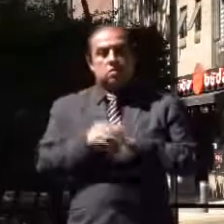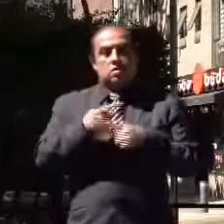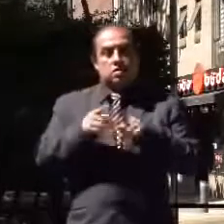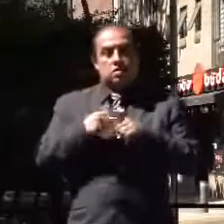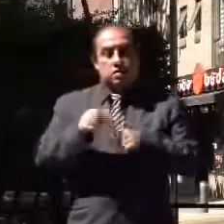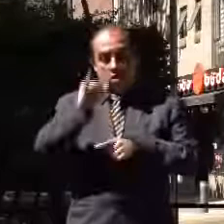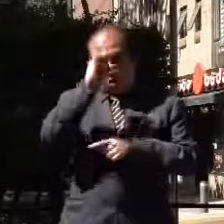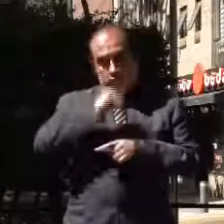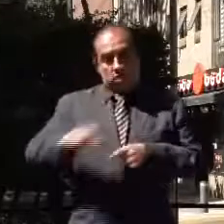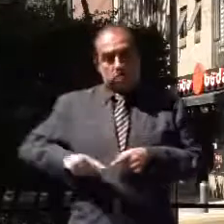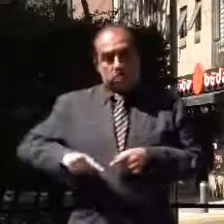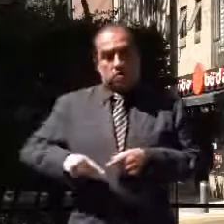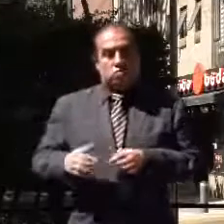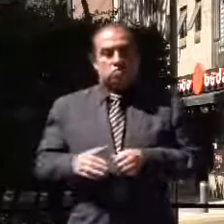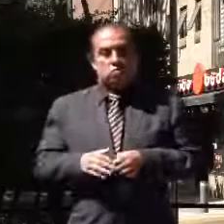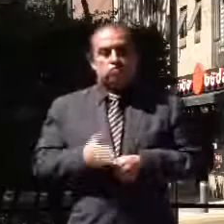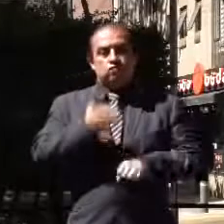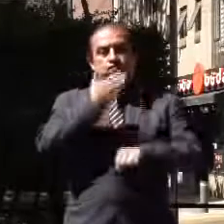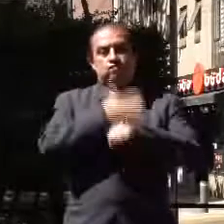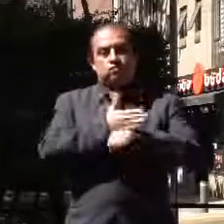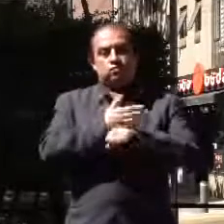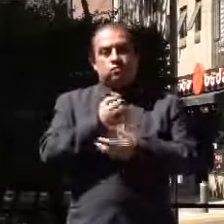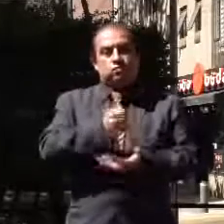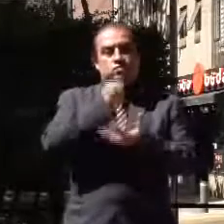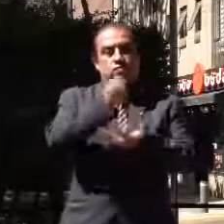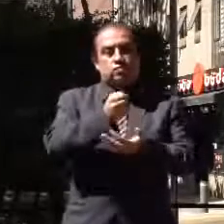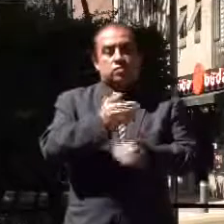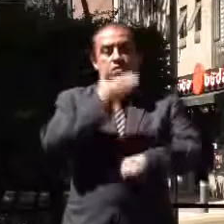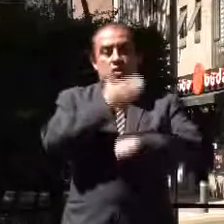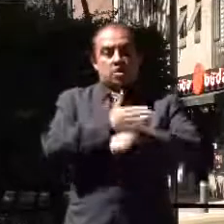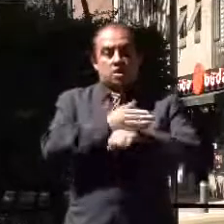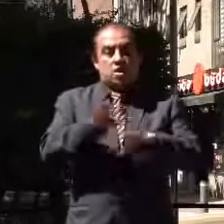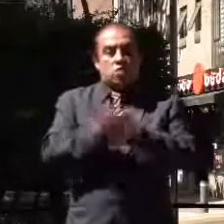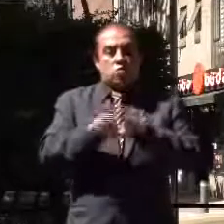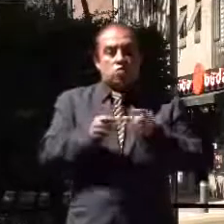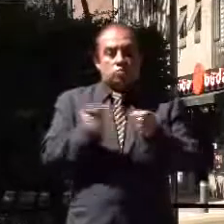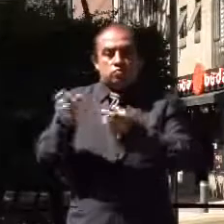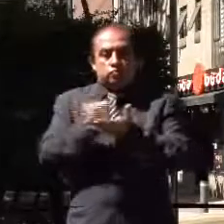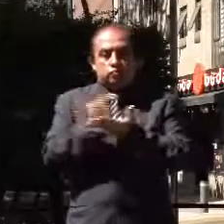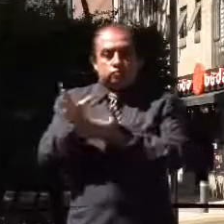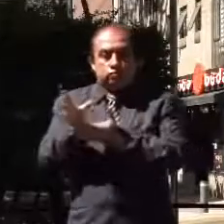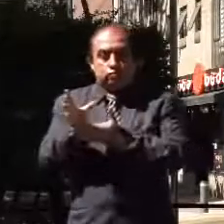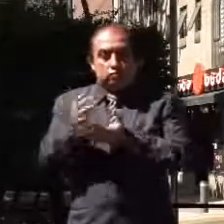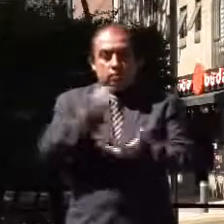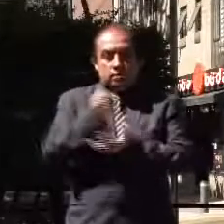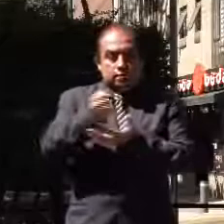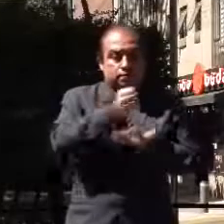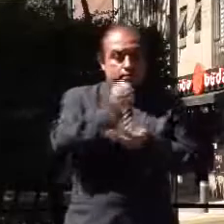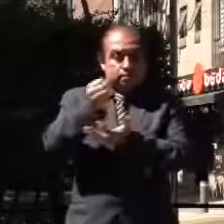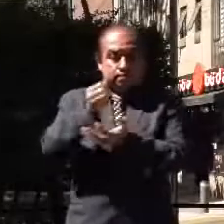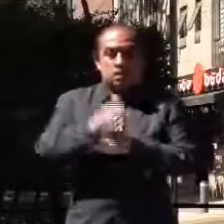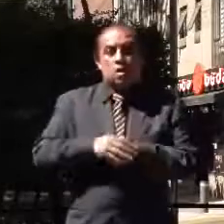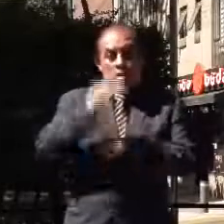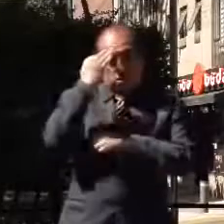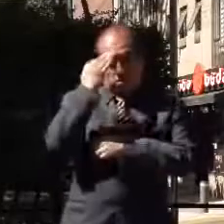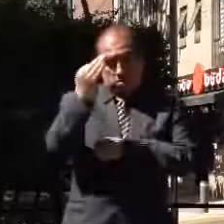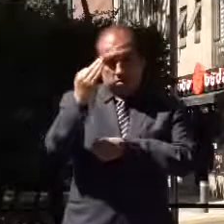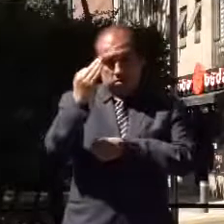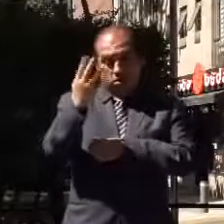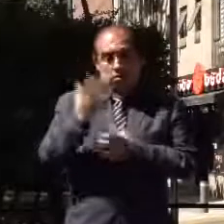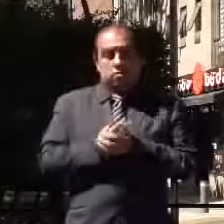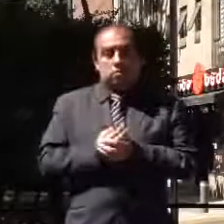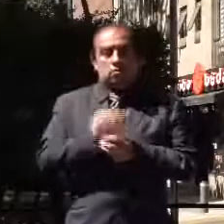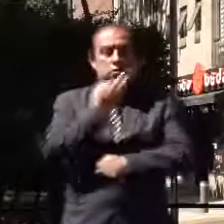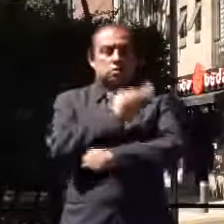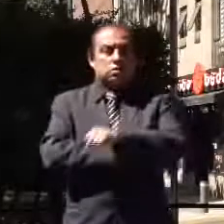nos castigaban en la manera en que se distribuían los recursos, en el tiempo que tardaban